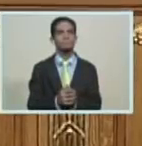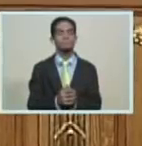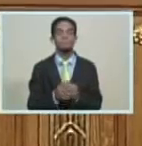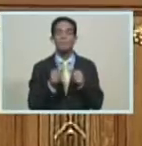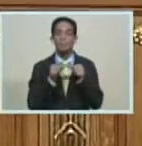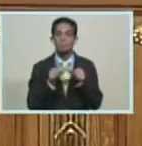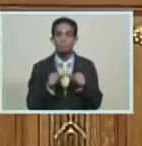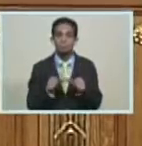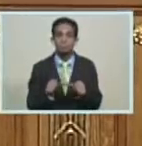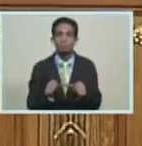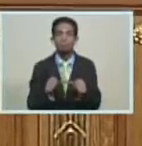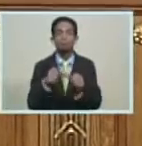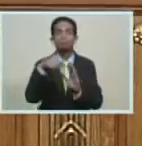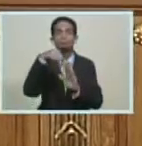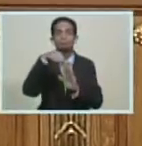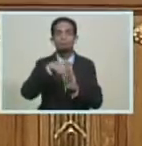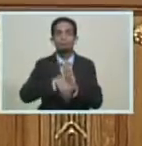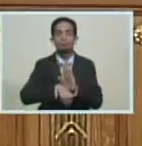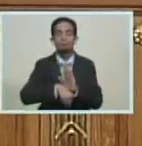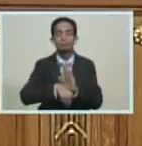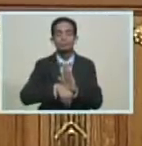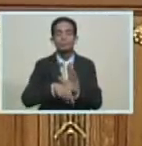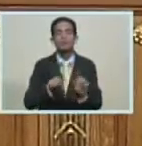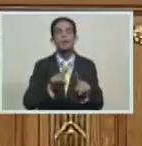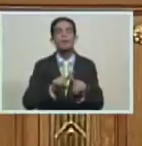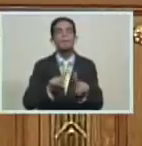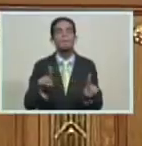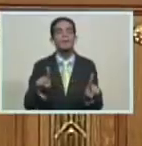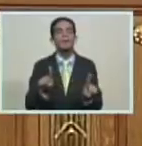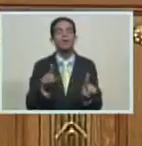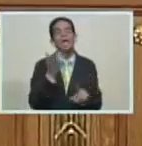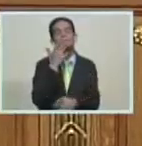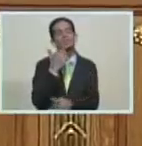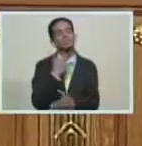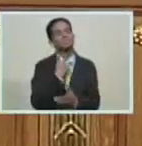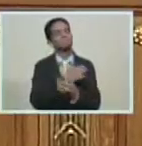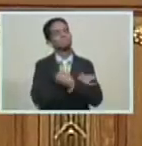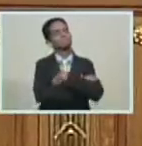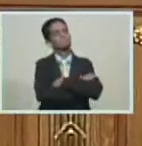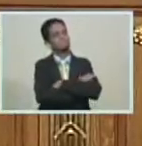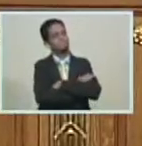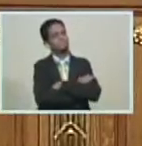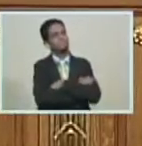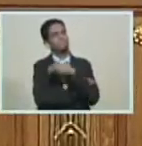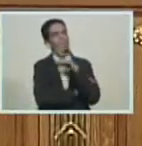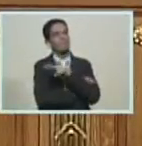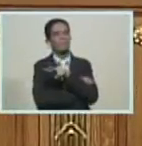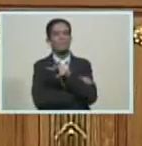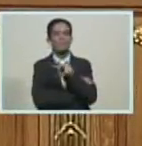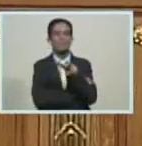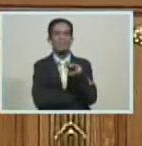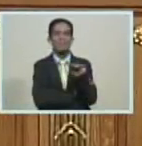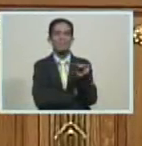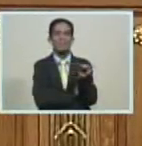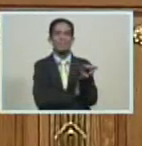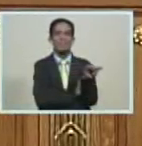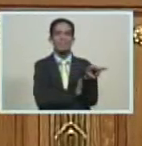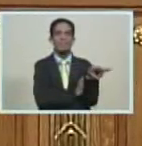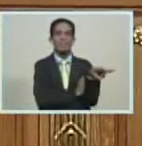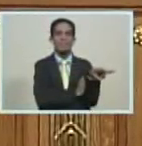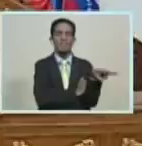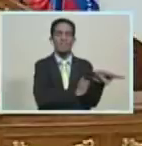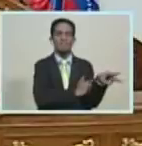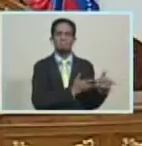Sigamos profundizando lo que hemos hecho, pero no nos podemos quedar contemplando como que la vida fuera inamovible y no tuviera una dinámica de